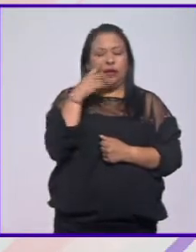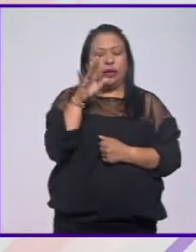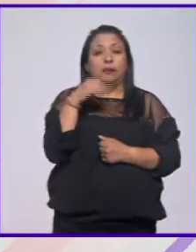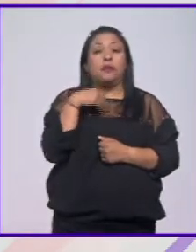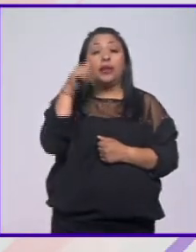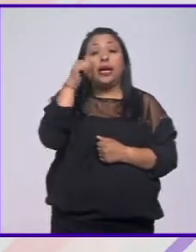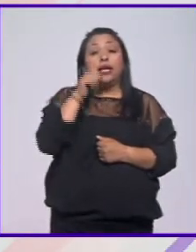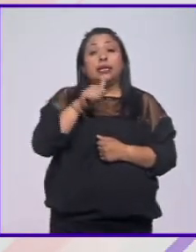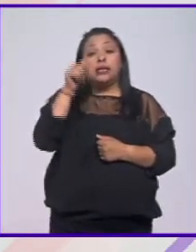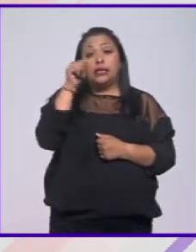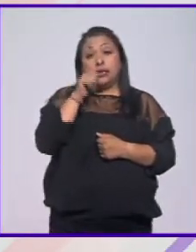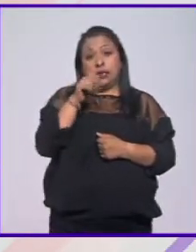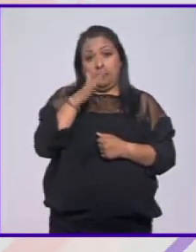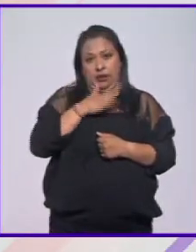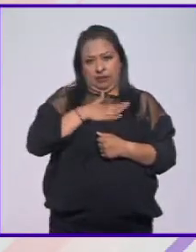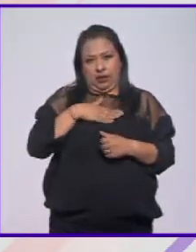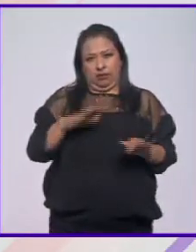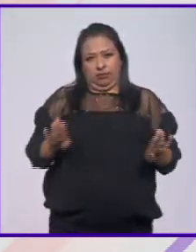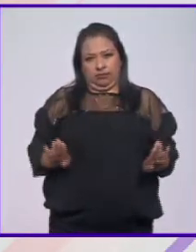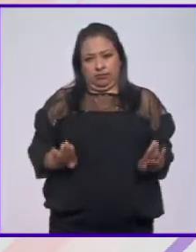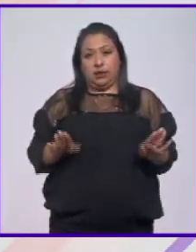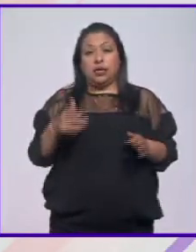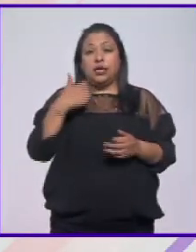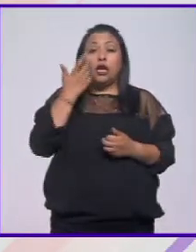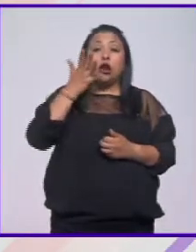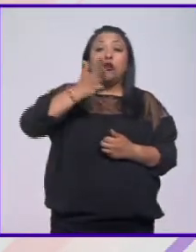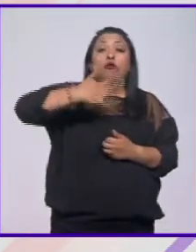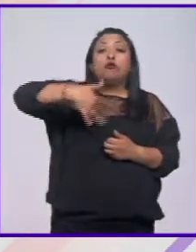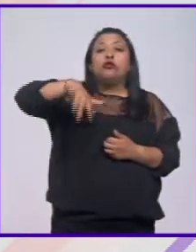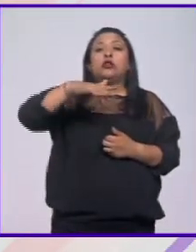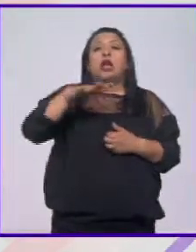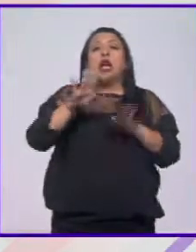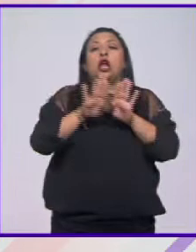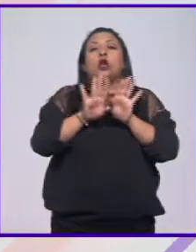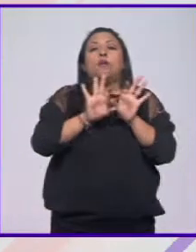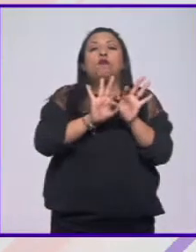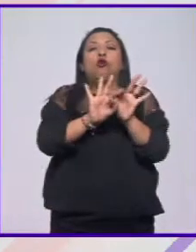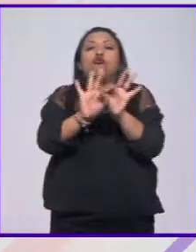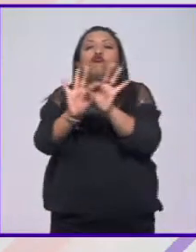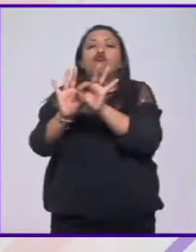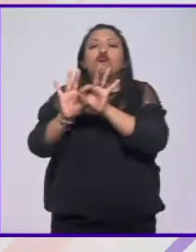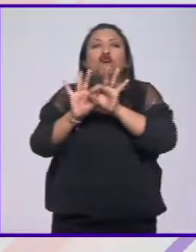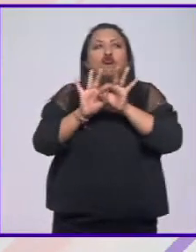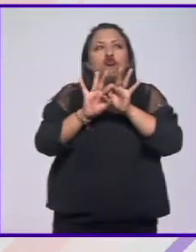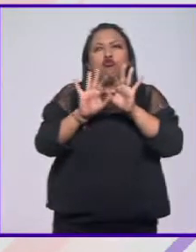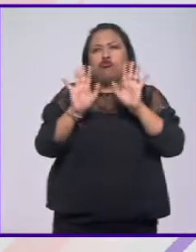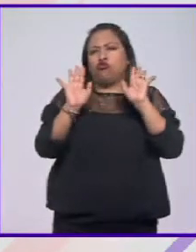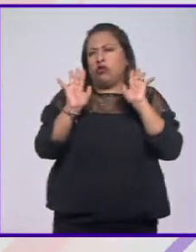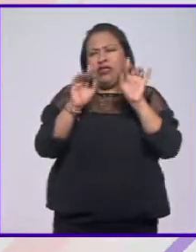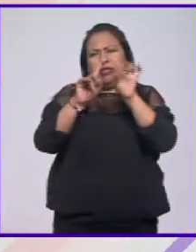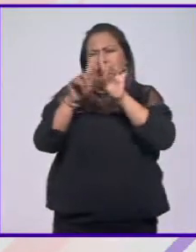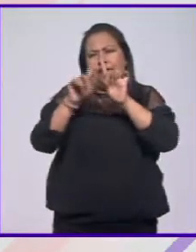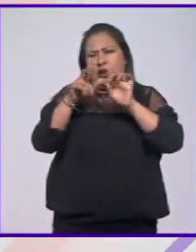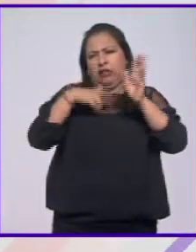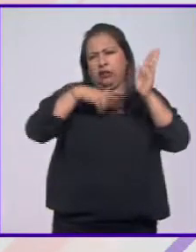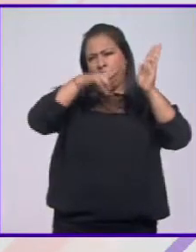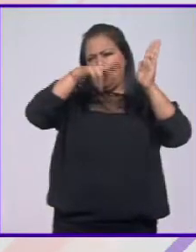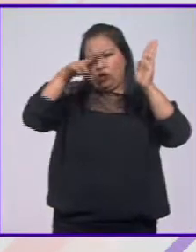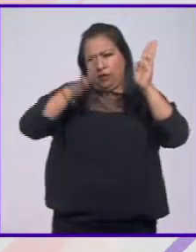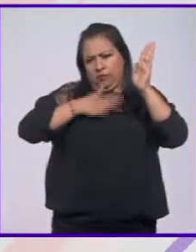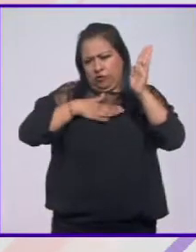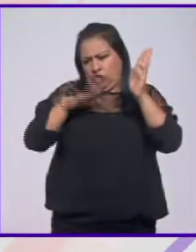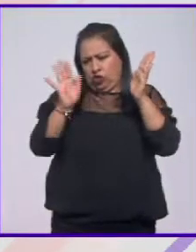siempre mi tendencia es la búsqueda de la armonía dentro de cualquier obra que realizo.